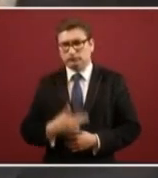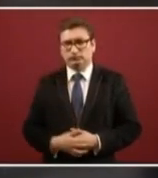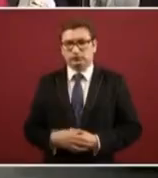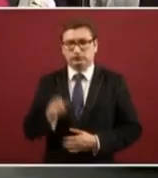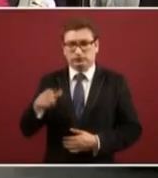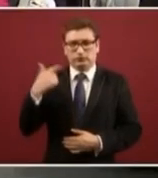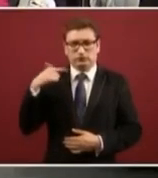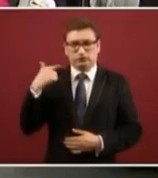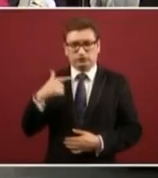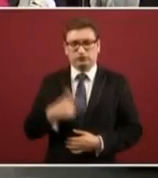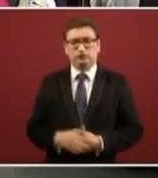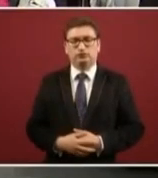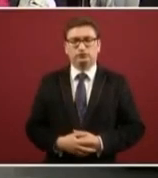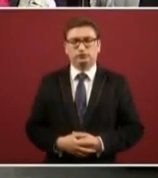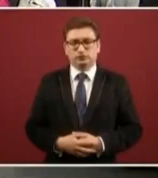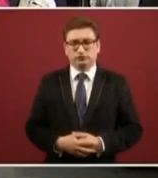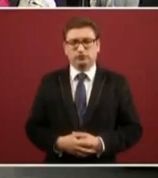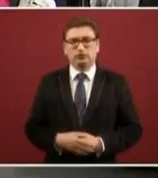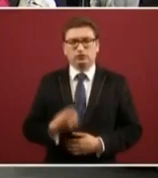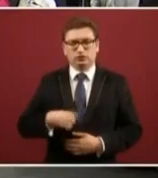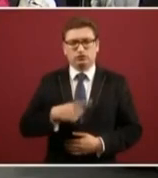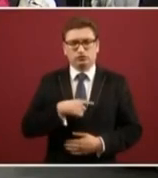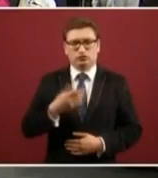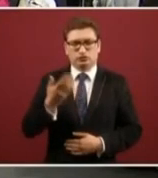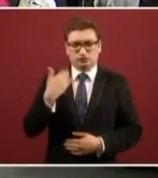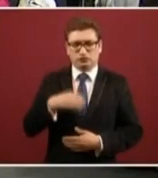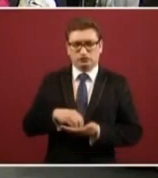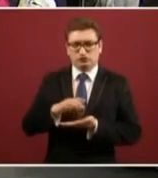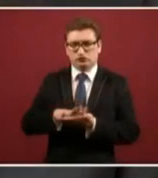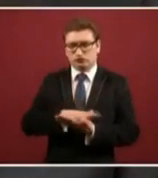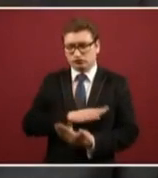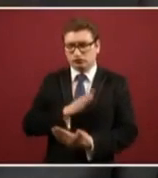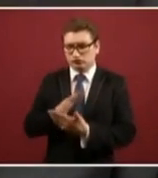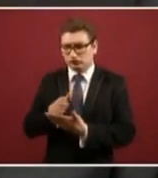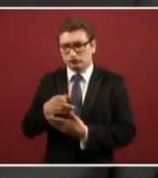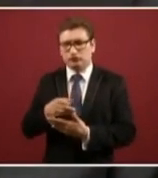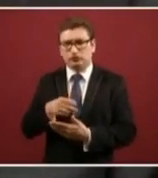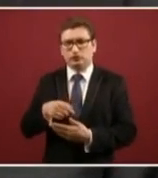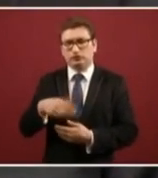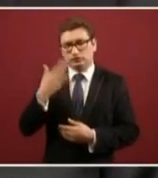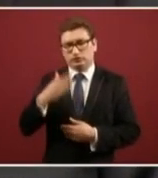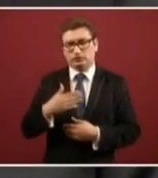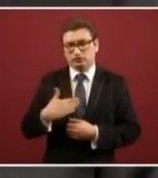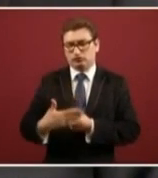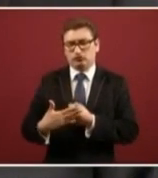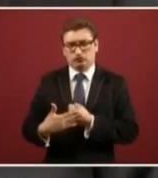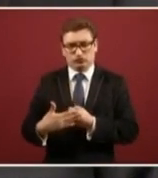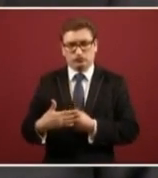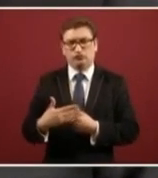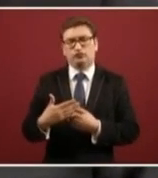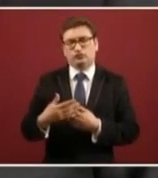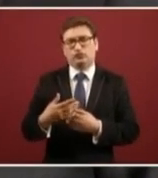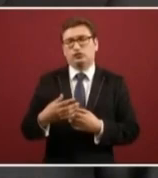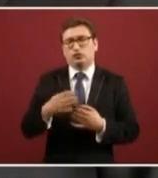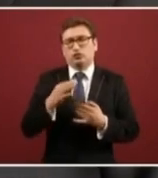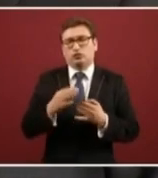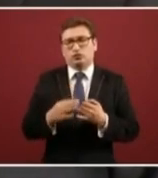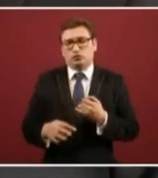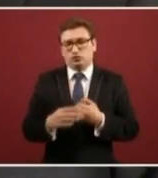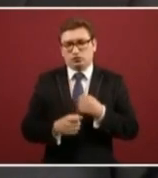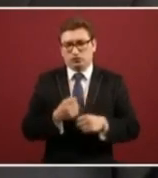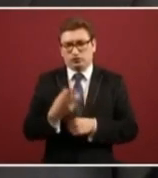en Guadalajara, que quedamos de terminarlo este fin de año y queremos